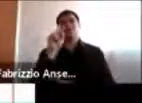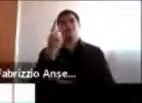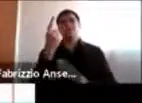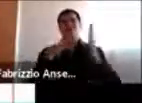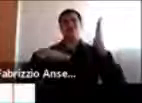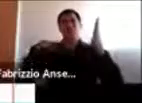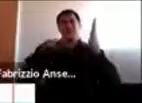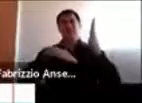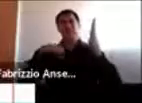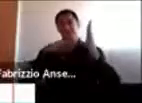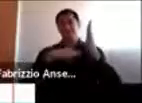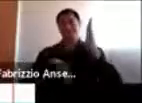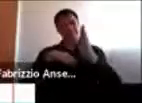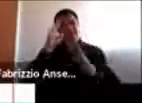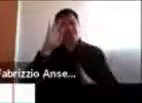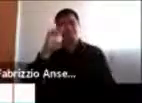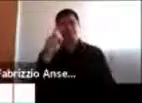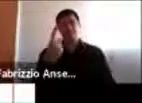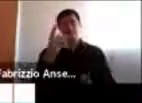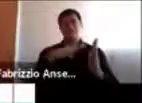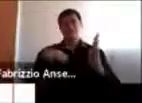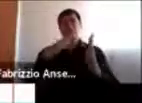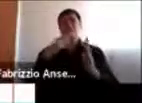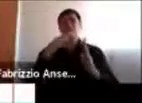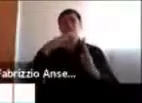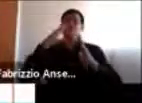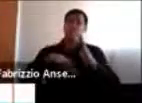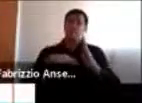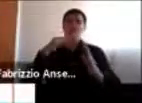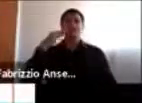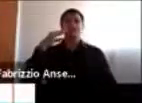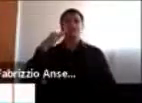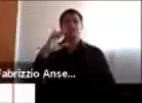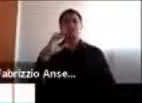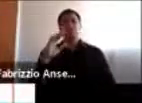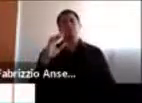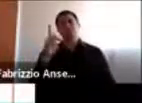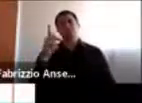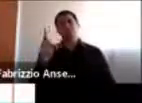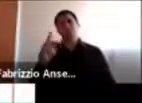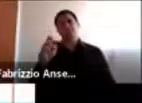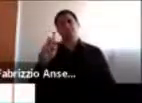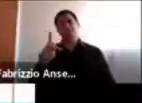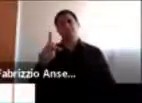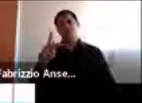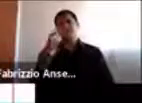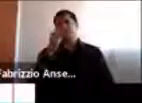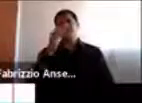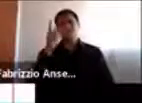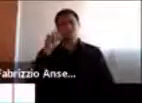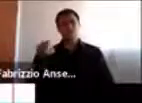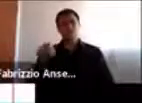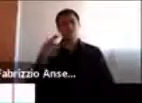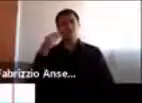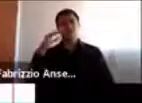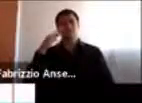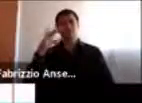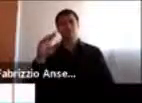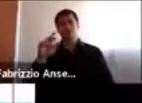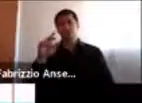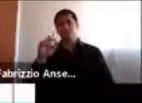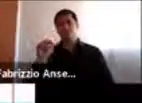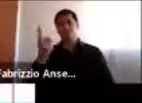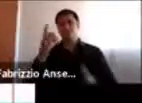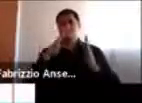todo en el fondo pueden ocupar los niños más pequeños también pero los niños que están ahora en primero básico quizás esta pandemia los está privando del acceso